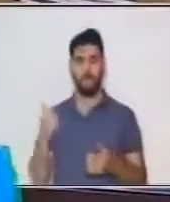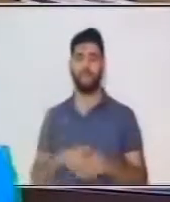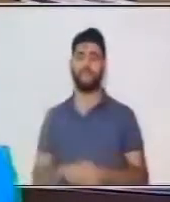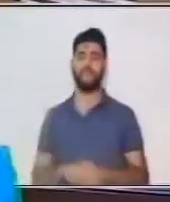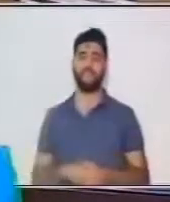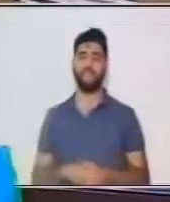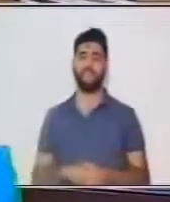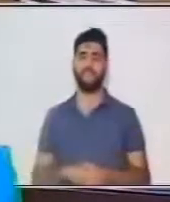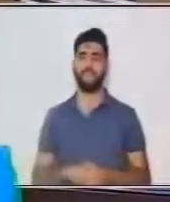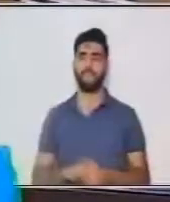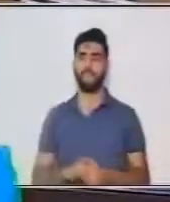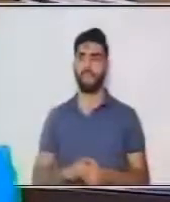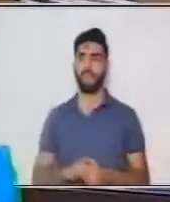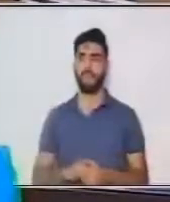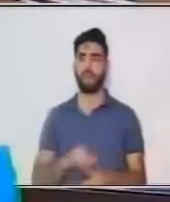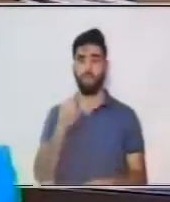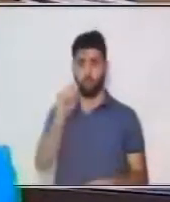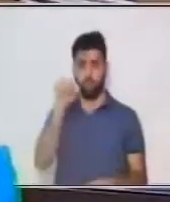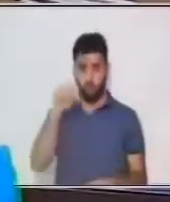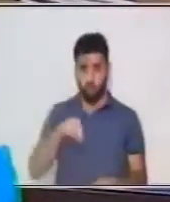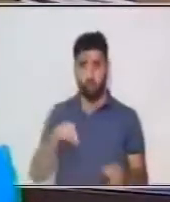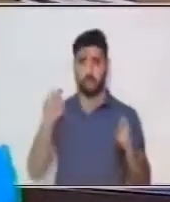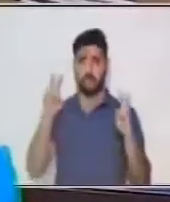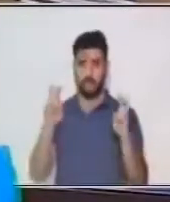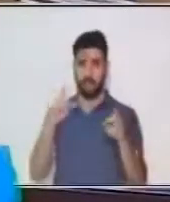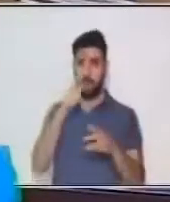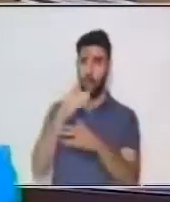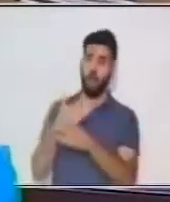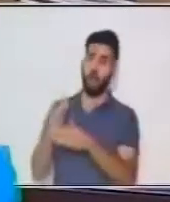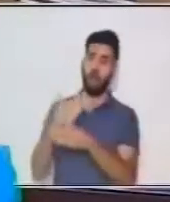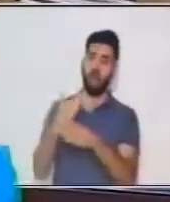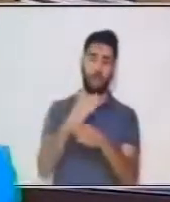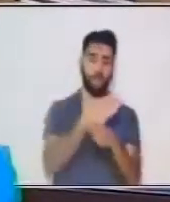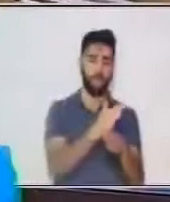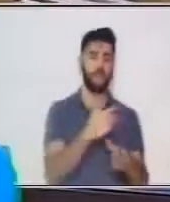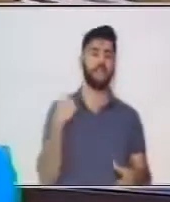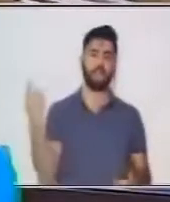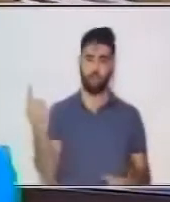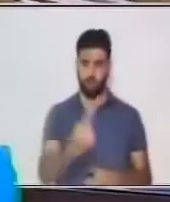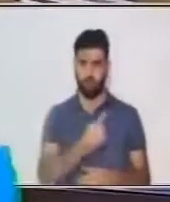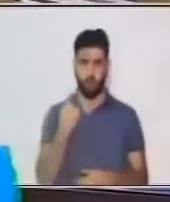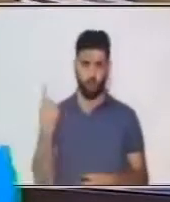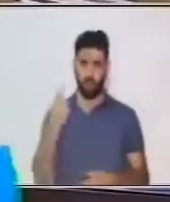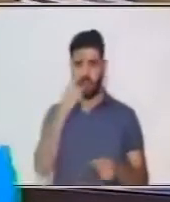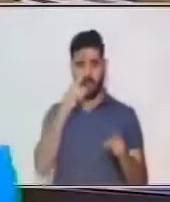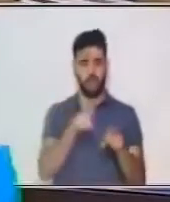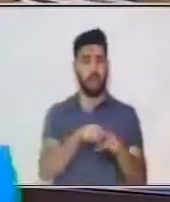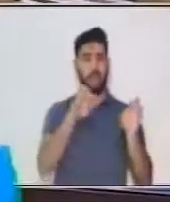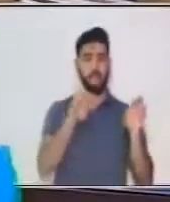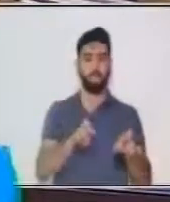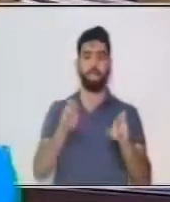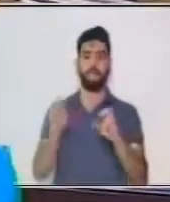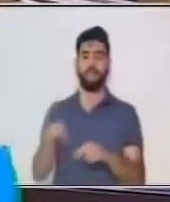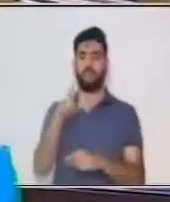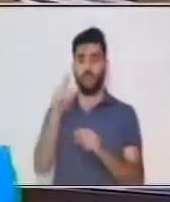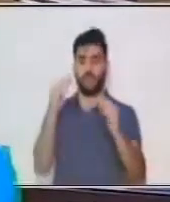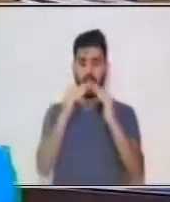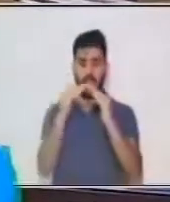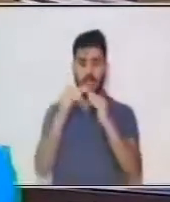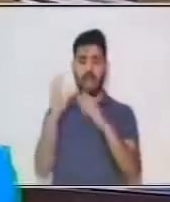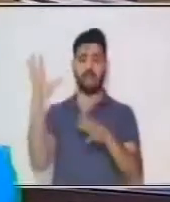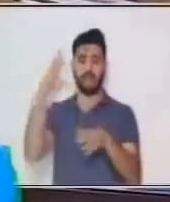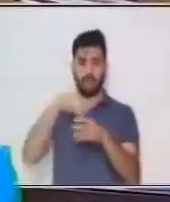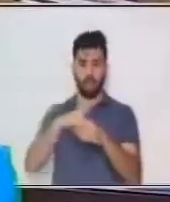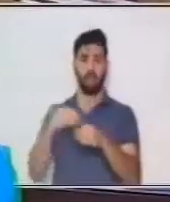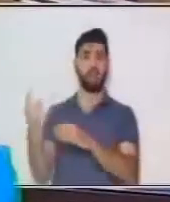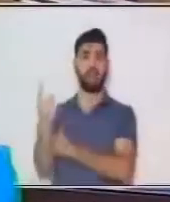sensoriales. Comparte todo lo aprendido con un adulto o con tus amigos de clase, con todas las personas que tienes en casa. Recuérdate que es importante